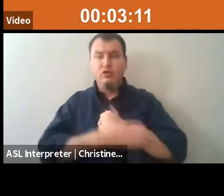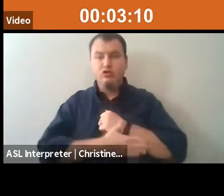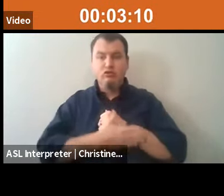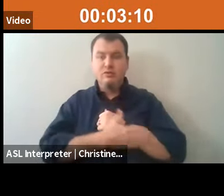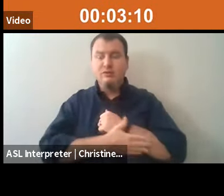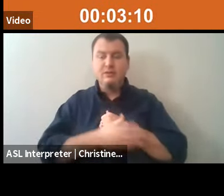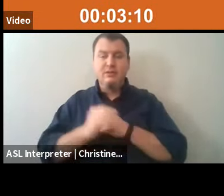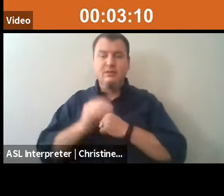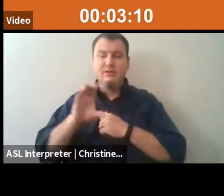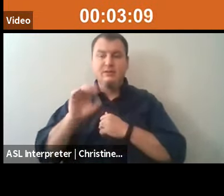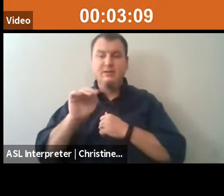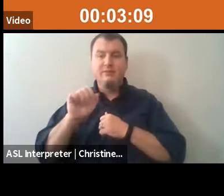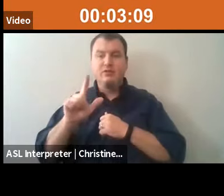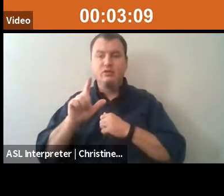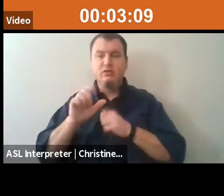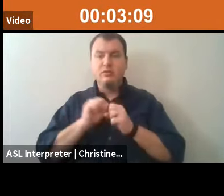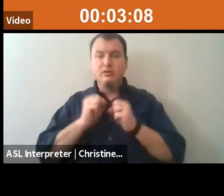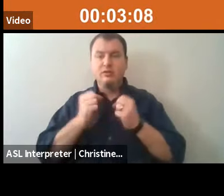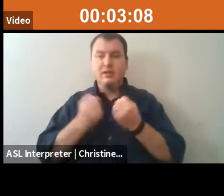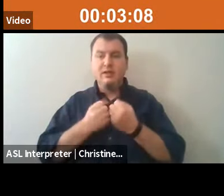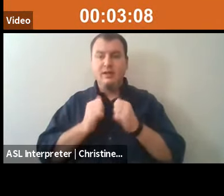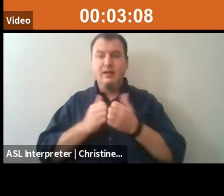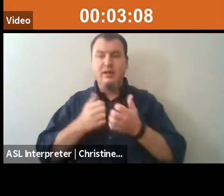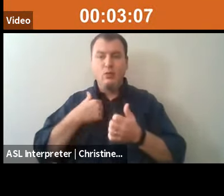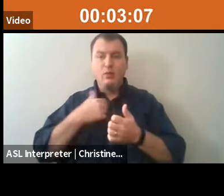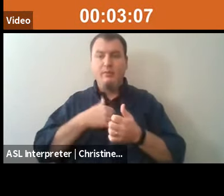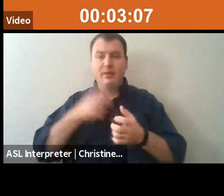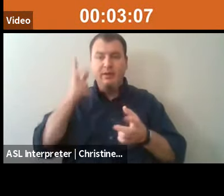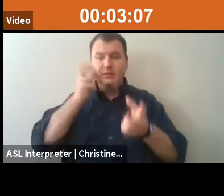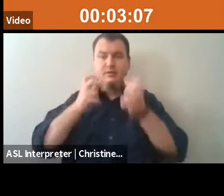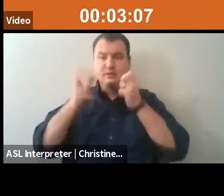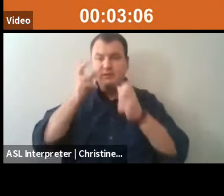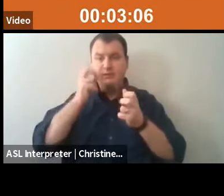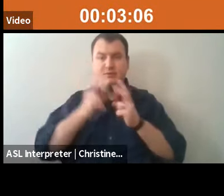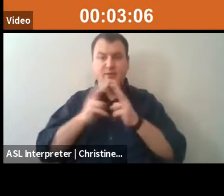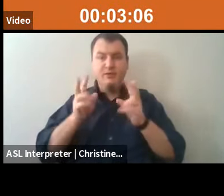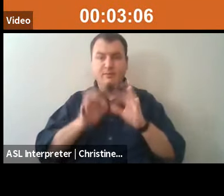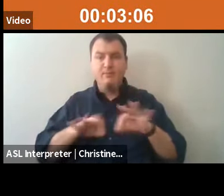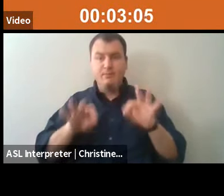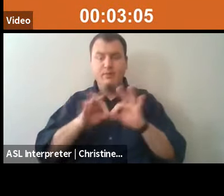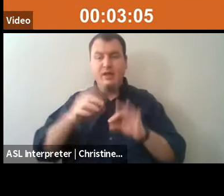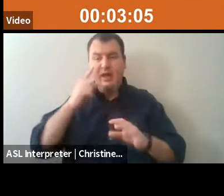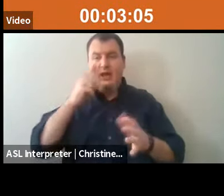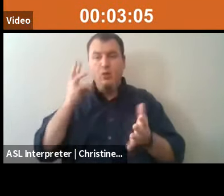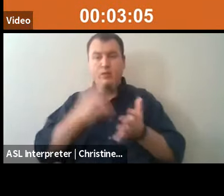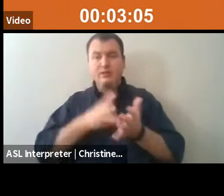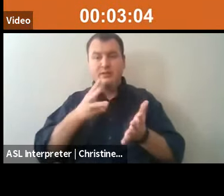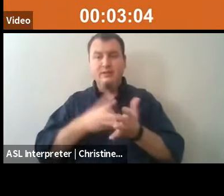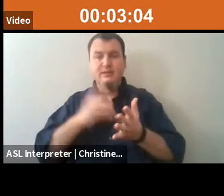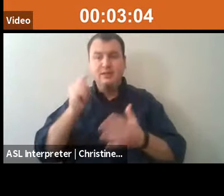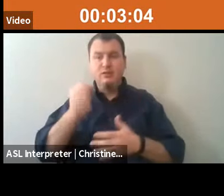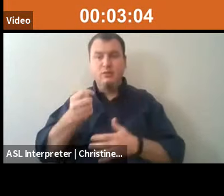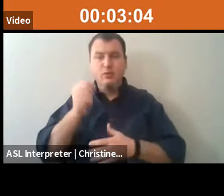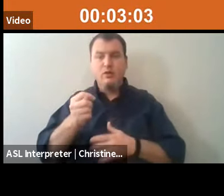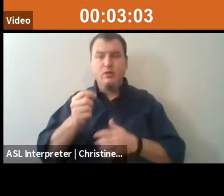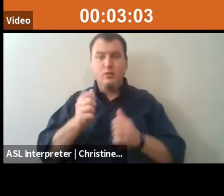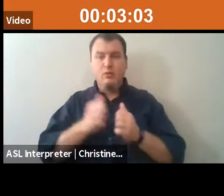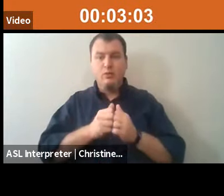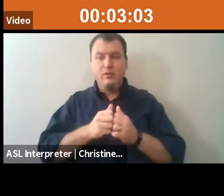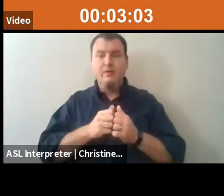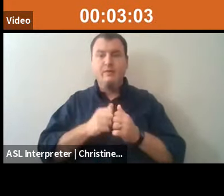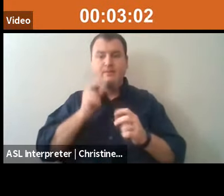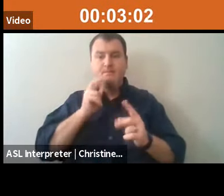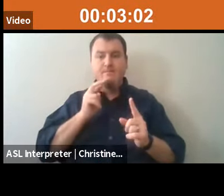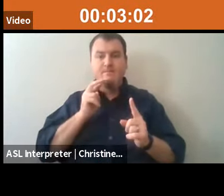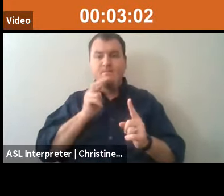escuchado testimonios muy importantes, para erradicar la violencia contra las mujeres y las niñas,